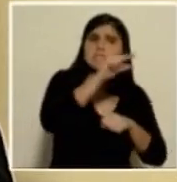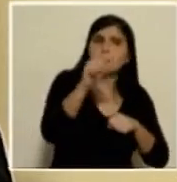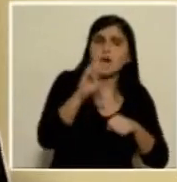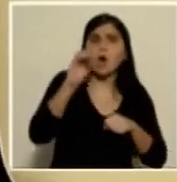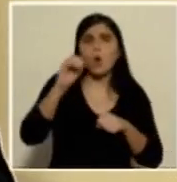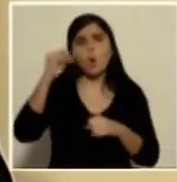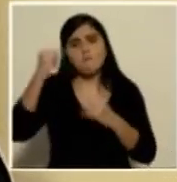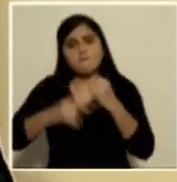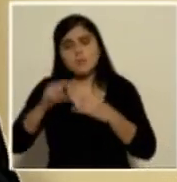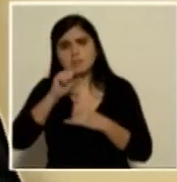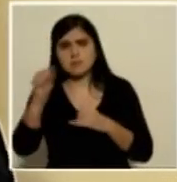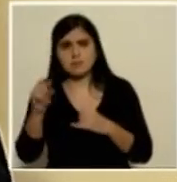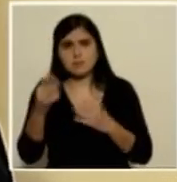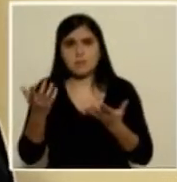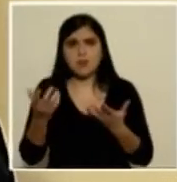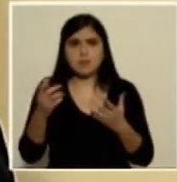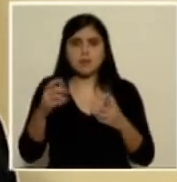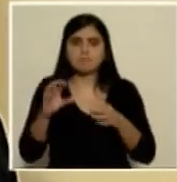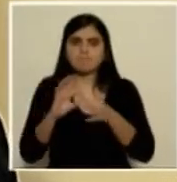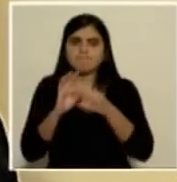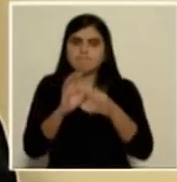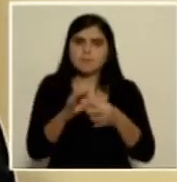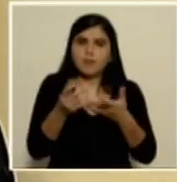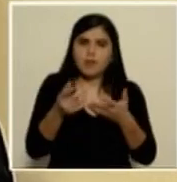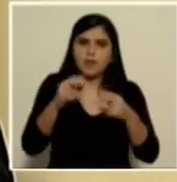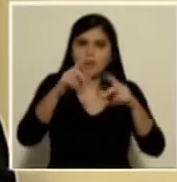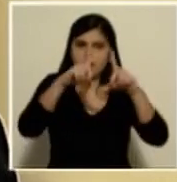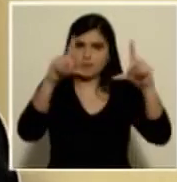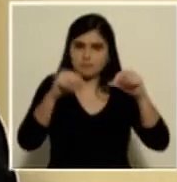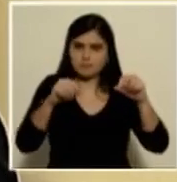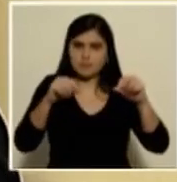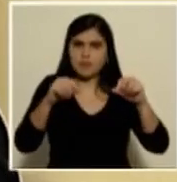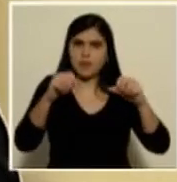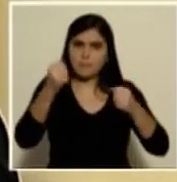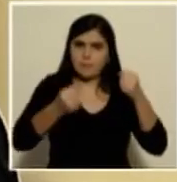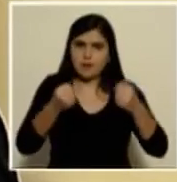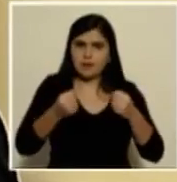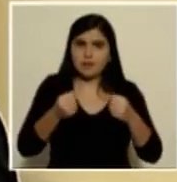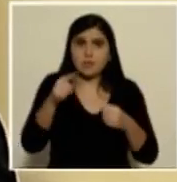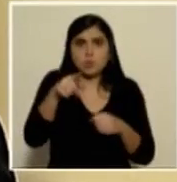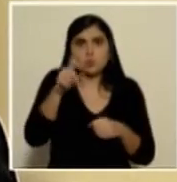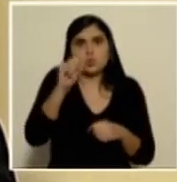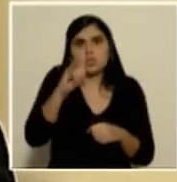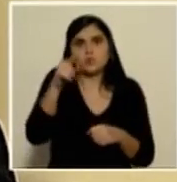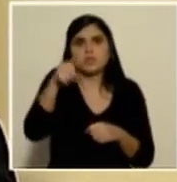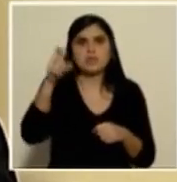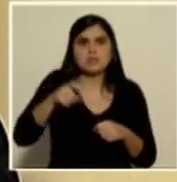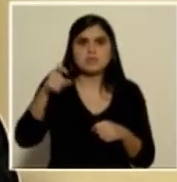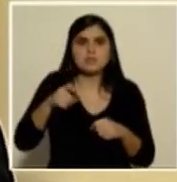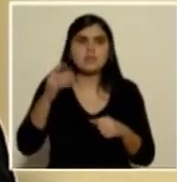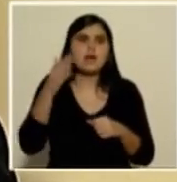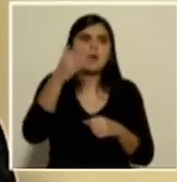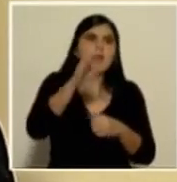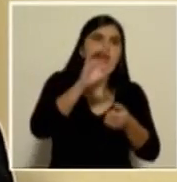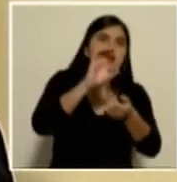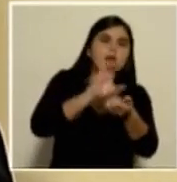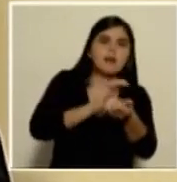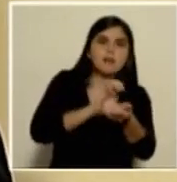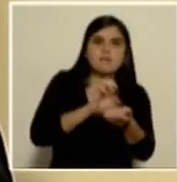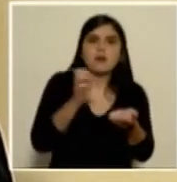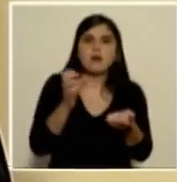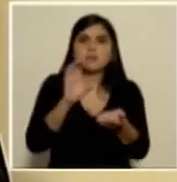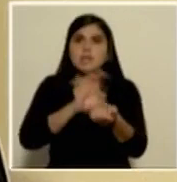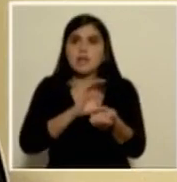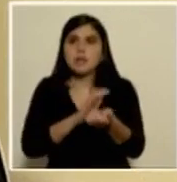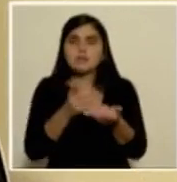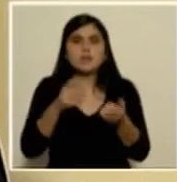Entonces, obviamente si ocupa ir en una situación de emergencia al hospital, a la clínica, pues eso tampoco se va a restringir. También recordemos que se permite